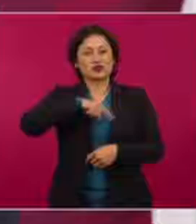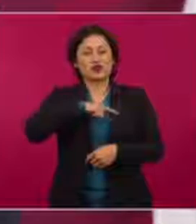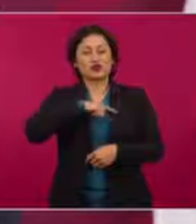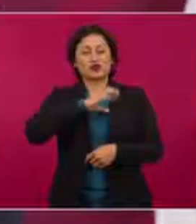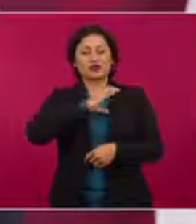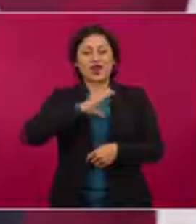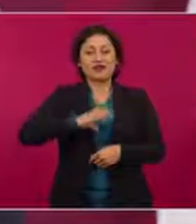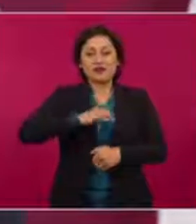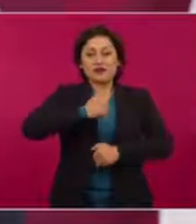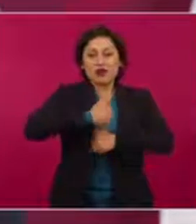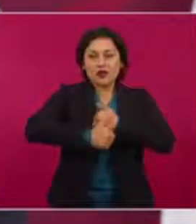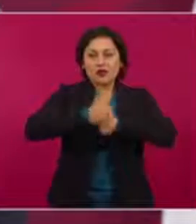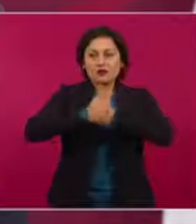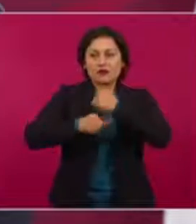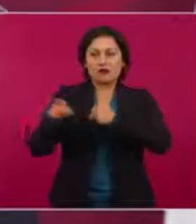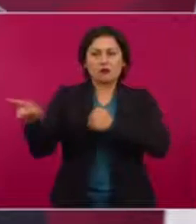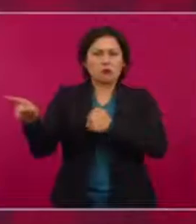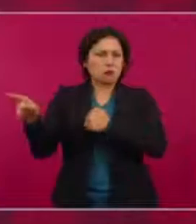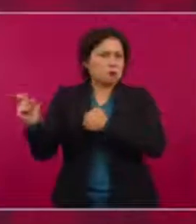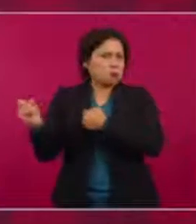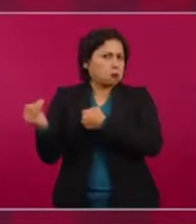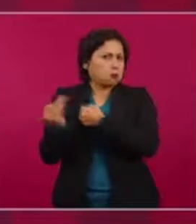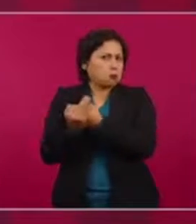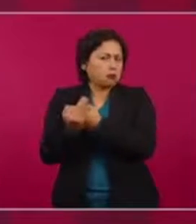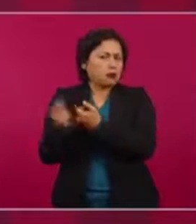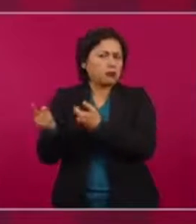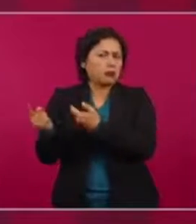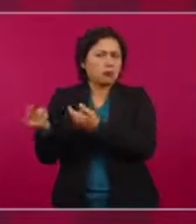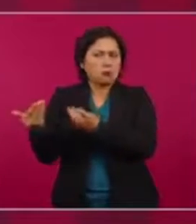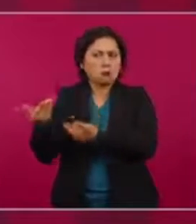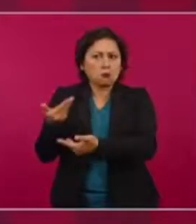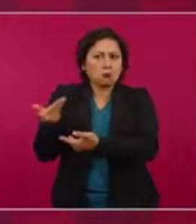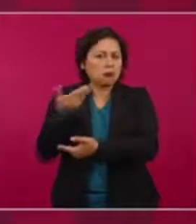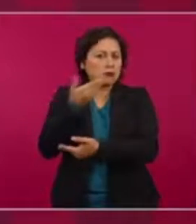nos trató bien, aun cuando